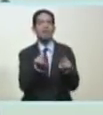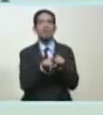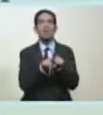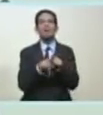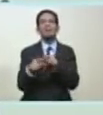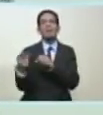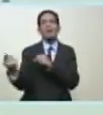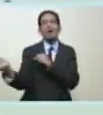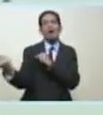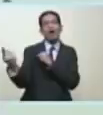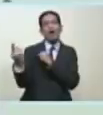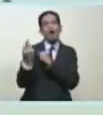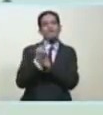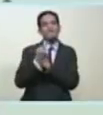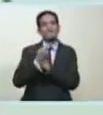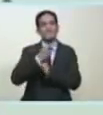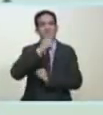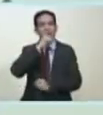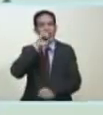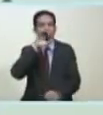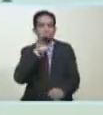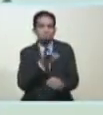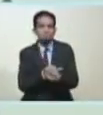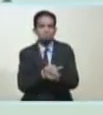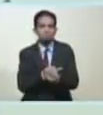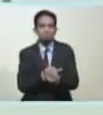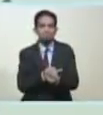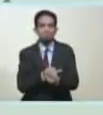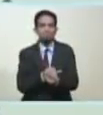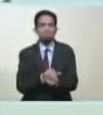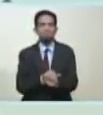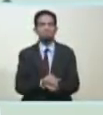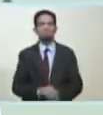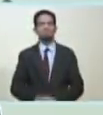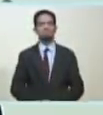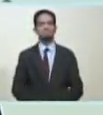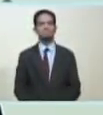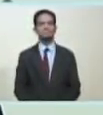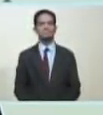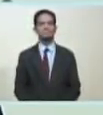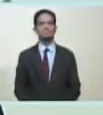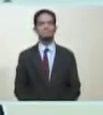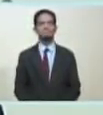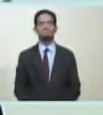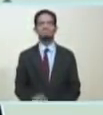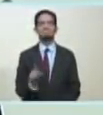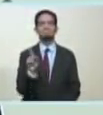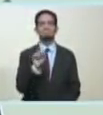a quitarle al pueblo el derecho a elegir en unas elecciones presidenciales libres. No.